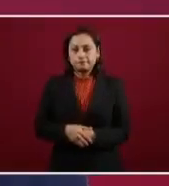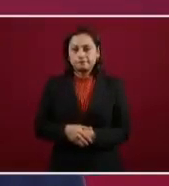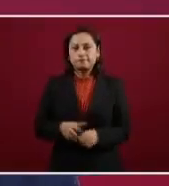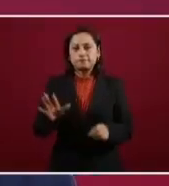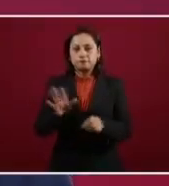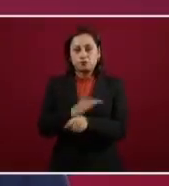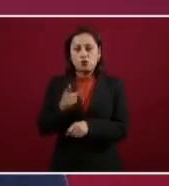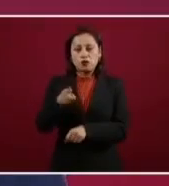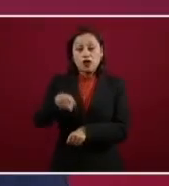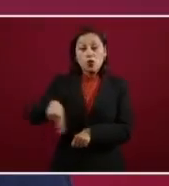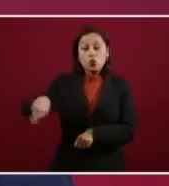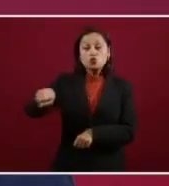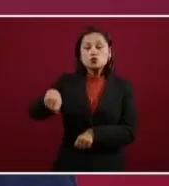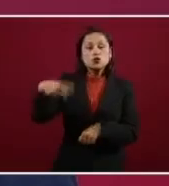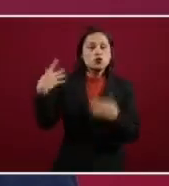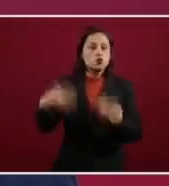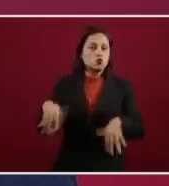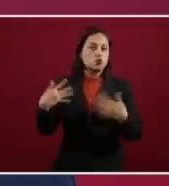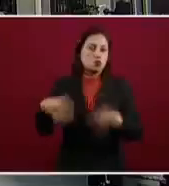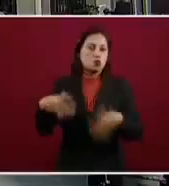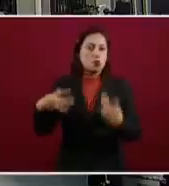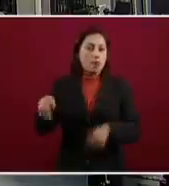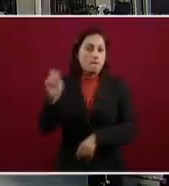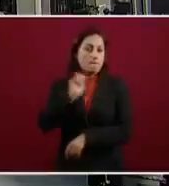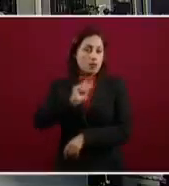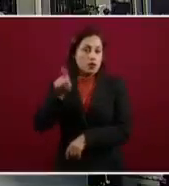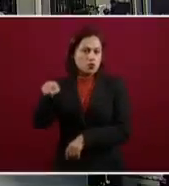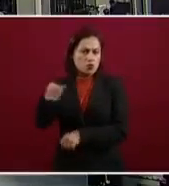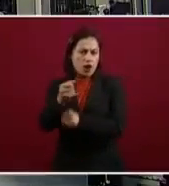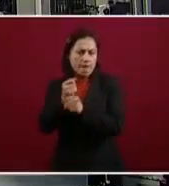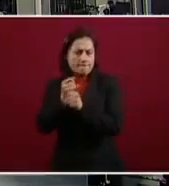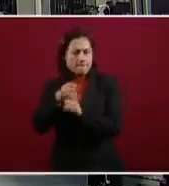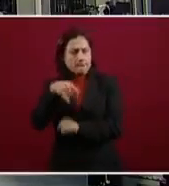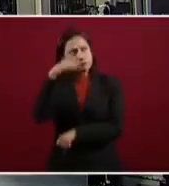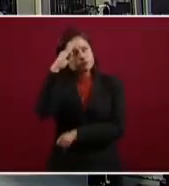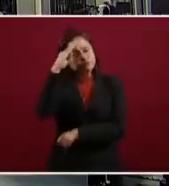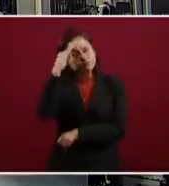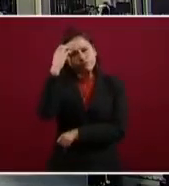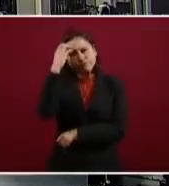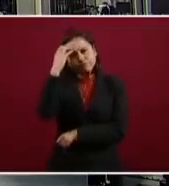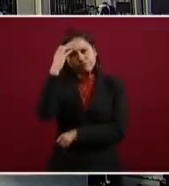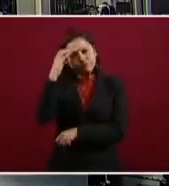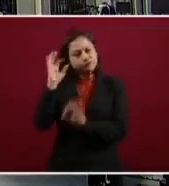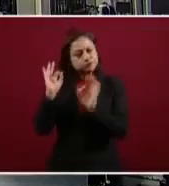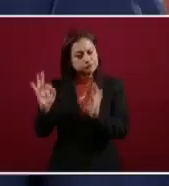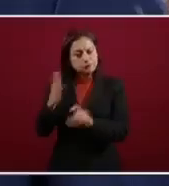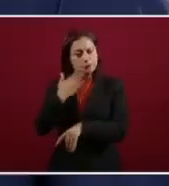muy buenos para el análisis para la reflexión